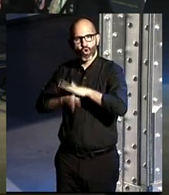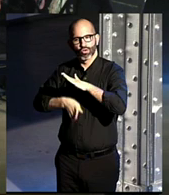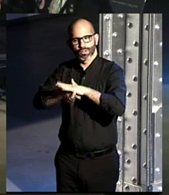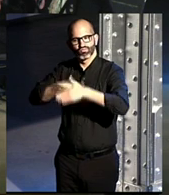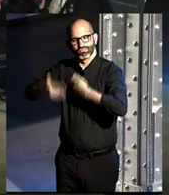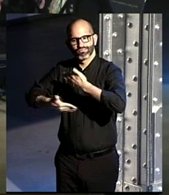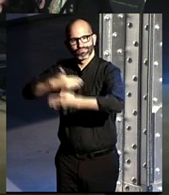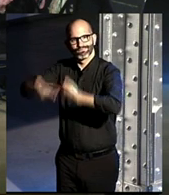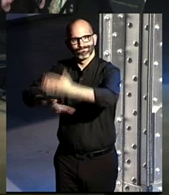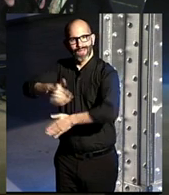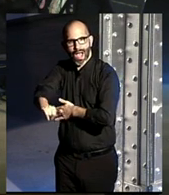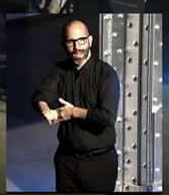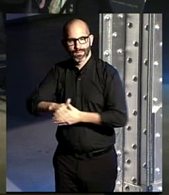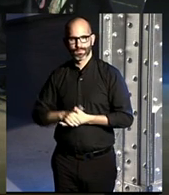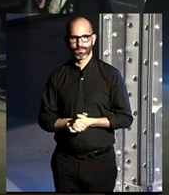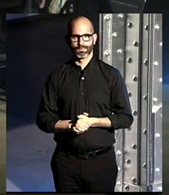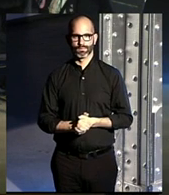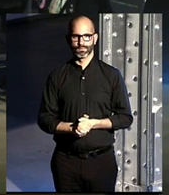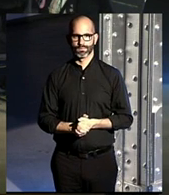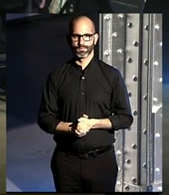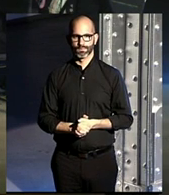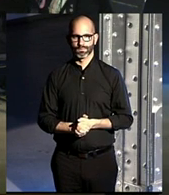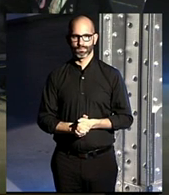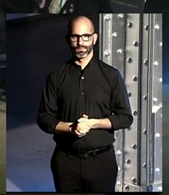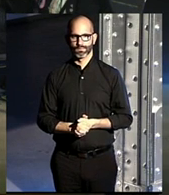But H.G. Wells changed direction.